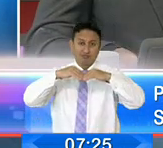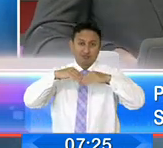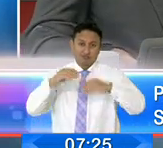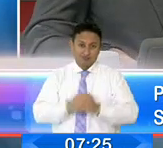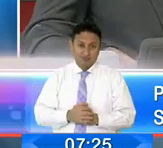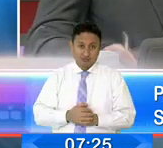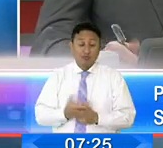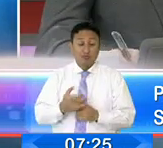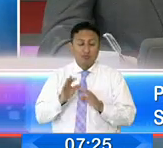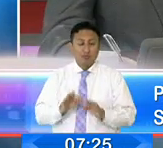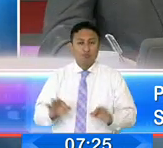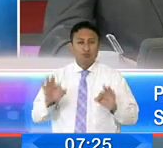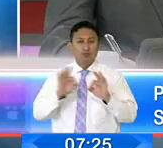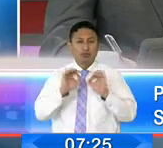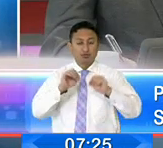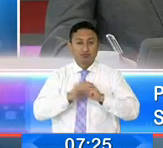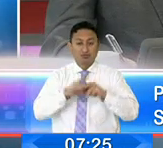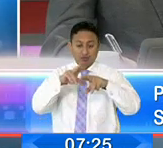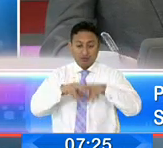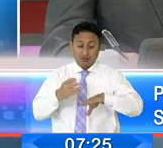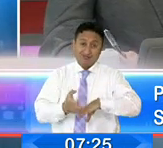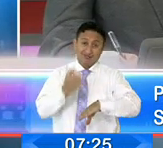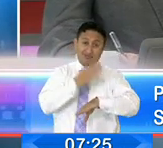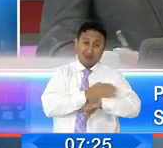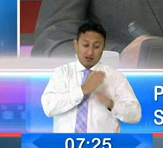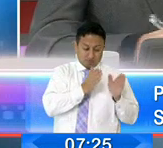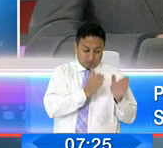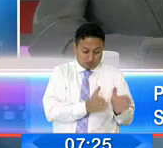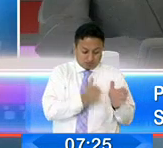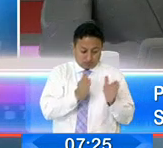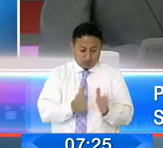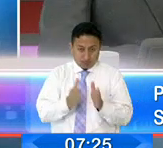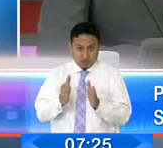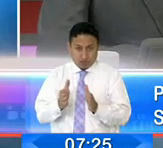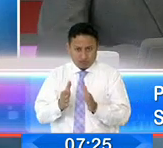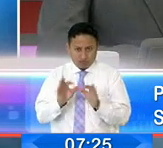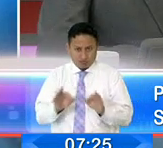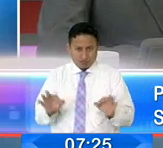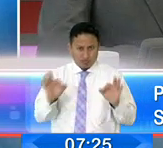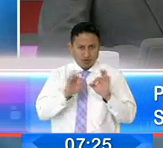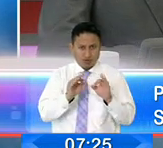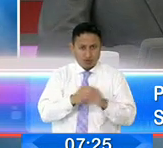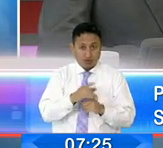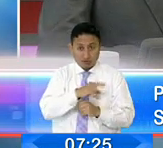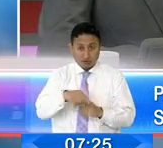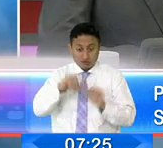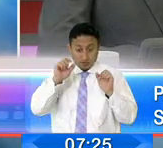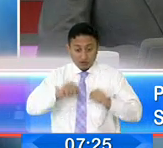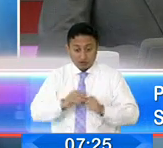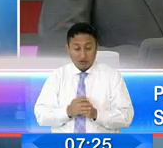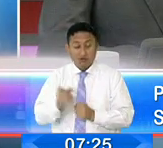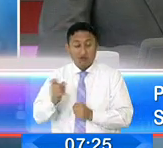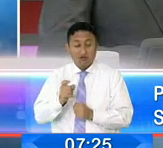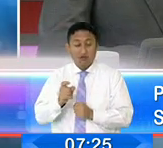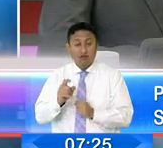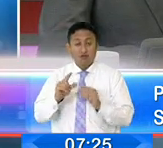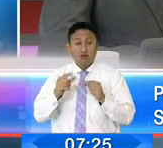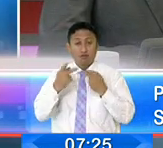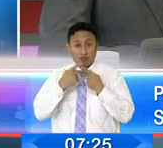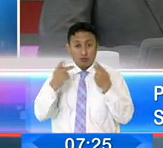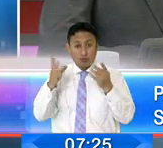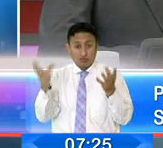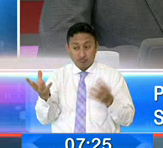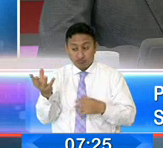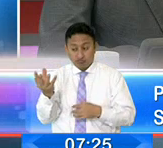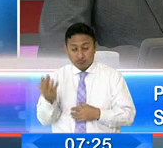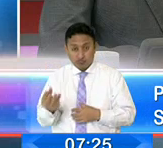que es fundamental revisar ya lo que se ha hecho y sobre todo, Roberto, si es que hay que apretar en efecto el sector público,